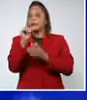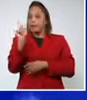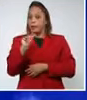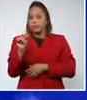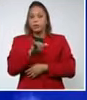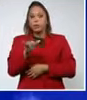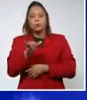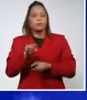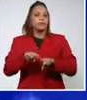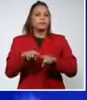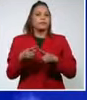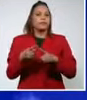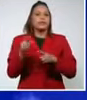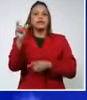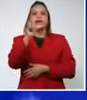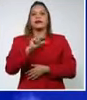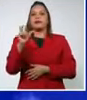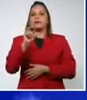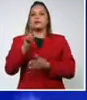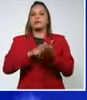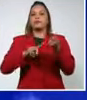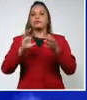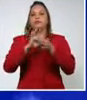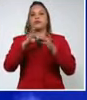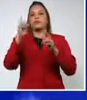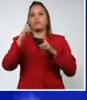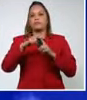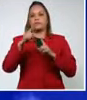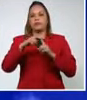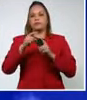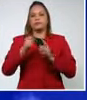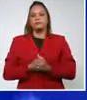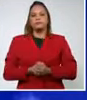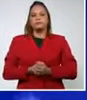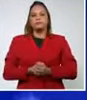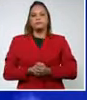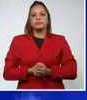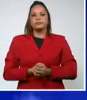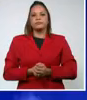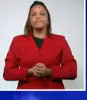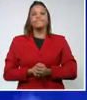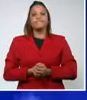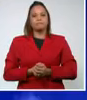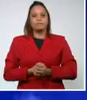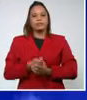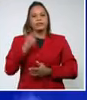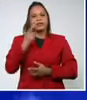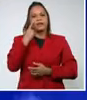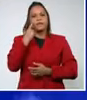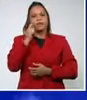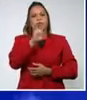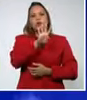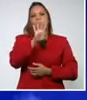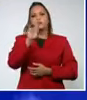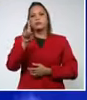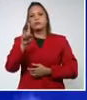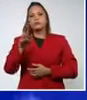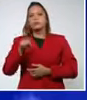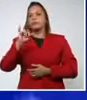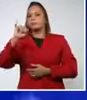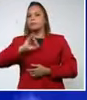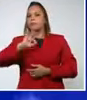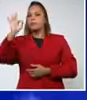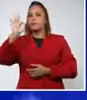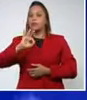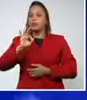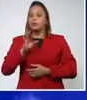y Caimanera de la provincia de Guantánamo. Aquí está el 41,6% de la incidencia